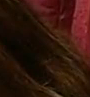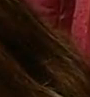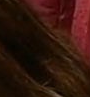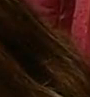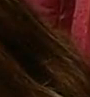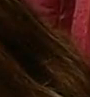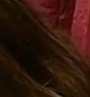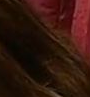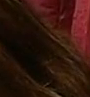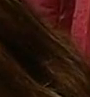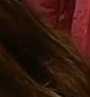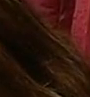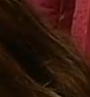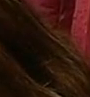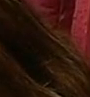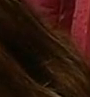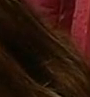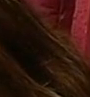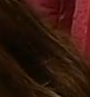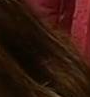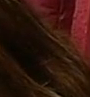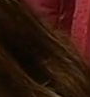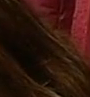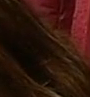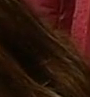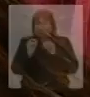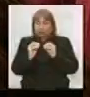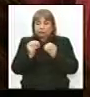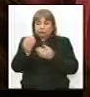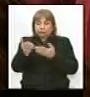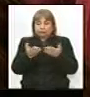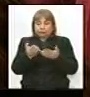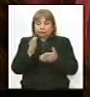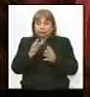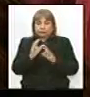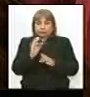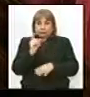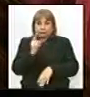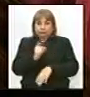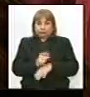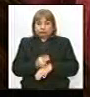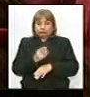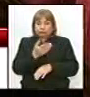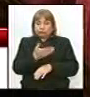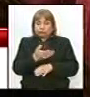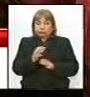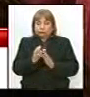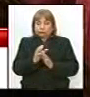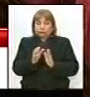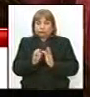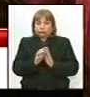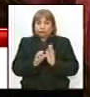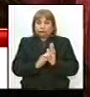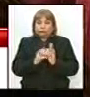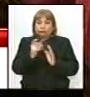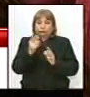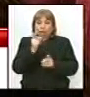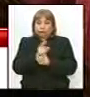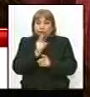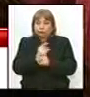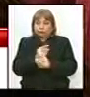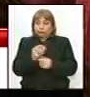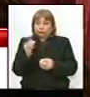esa propuesta usted la está poniendo a disposición de la comisión para que nosotros votemos la comisión permanente